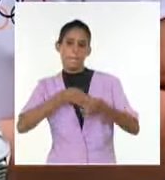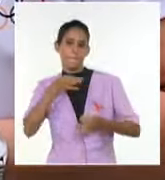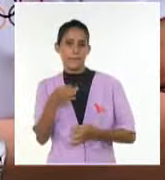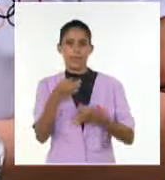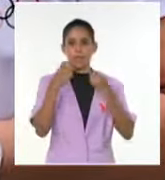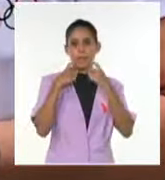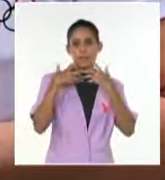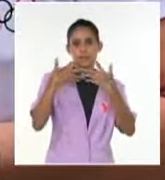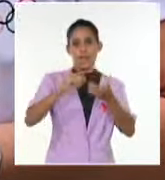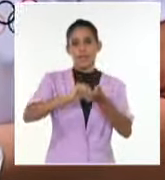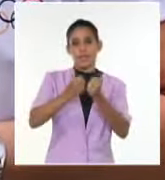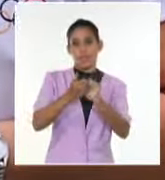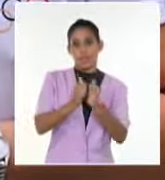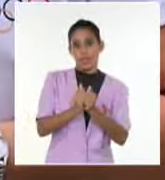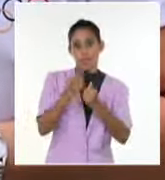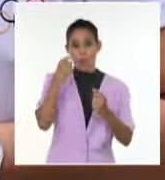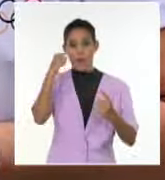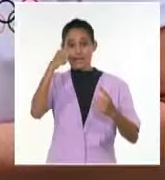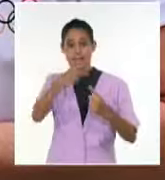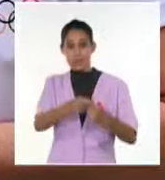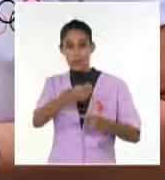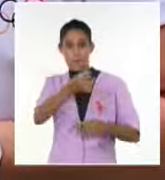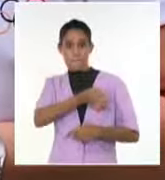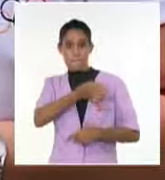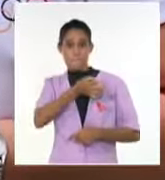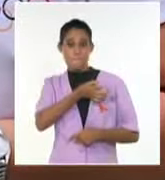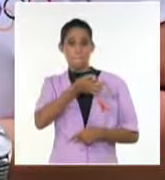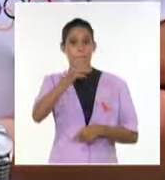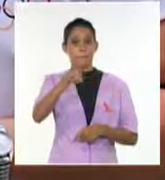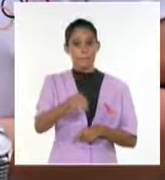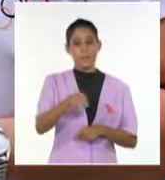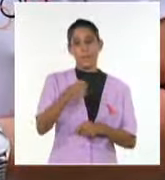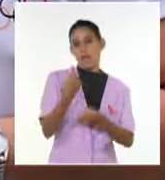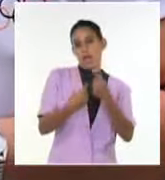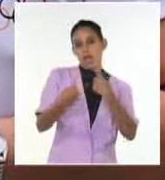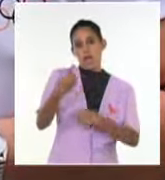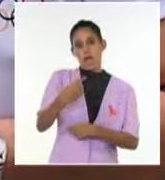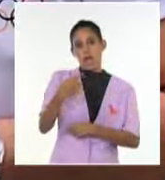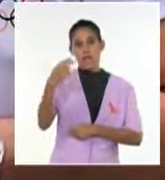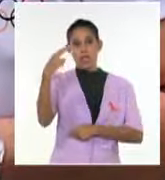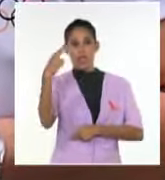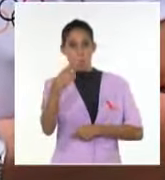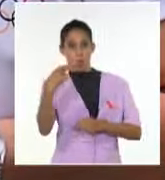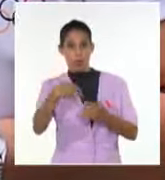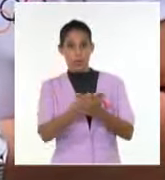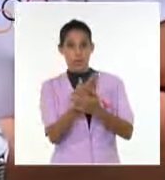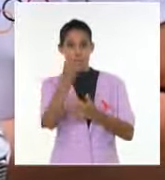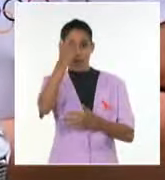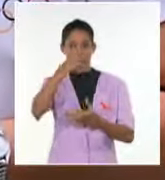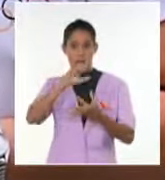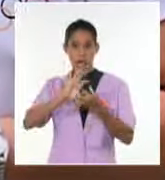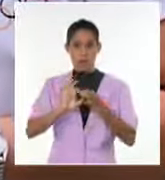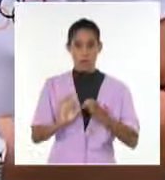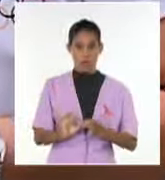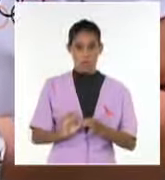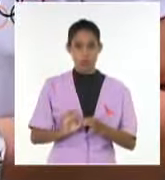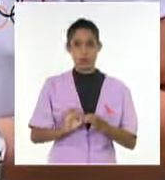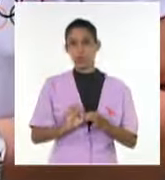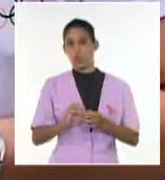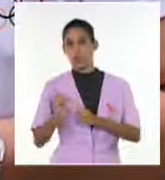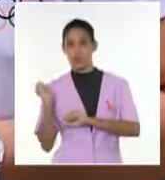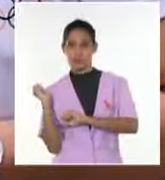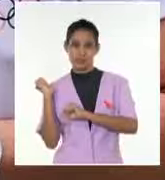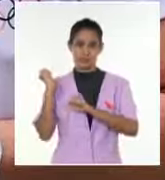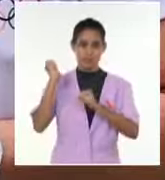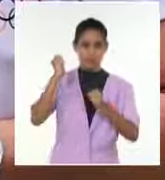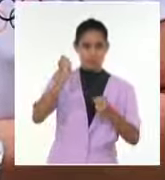cuanto a su propósito de medalla de la delegación cubana, de que el 2 de agosto el judo, que precisamente, bueno, estaría en fase de